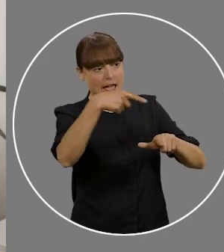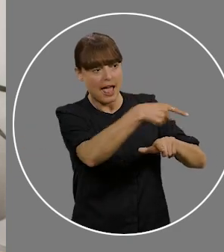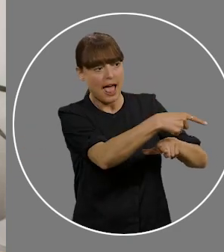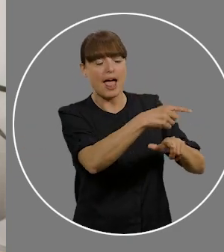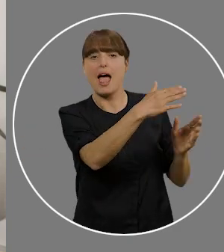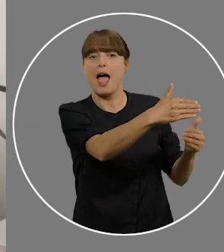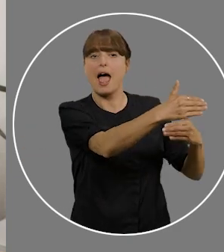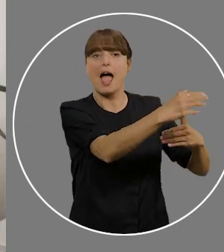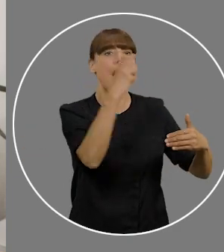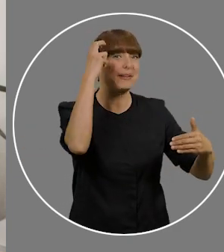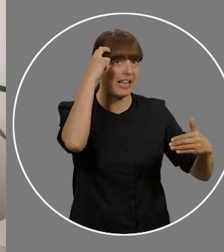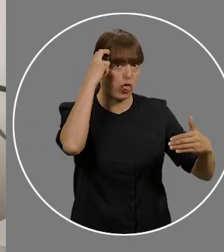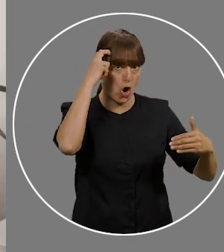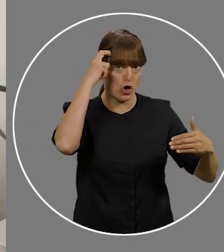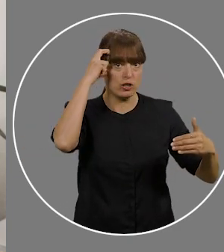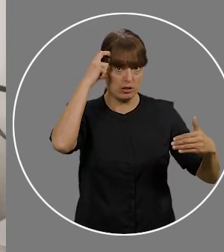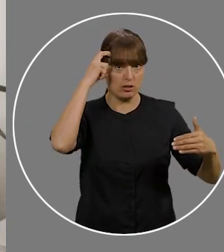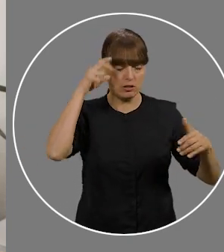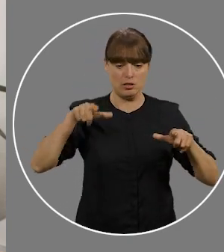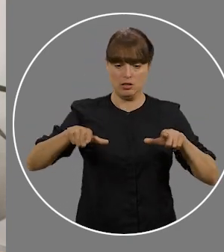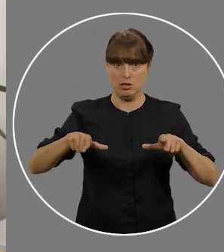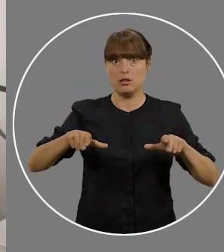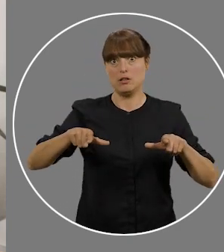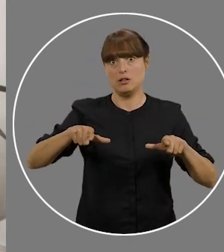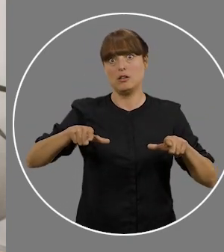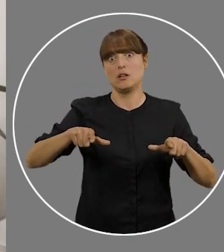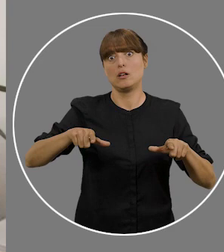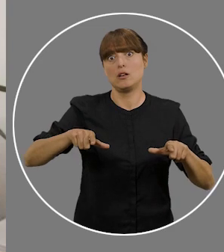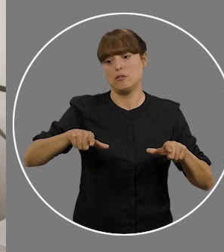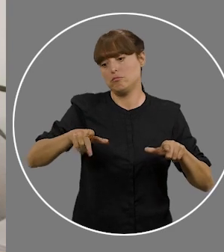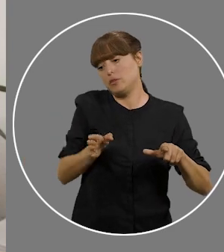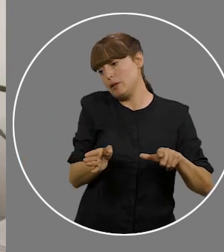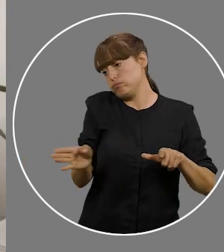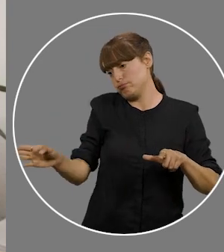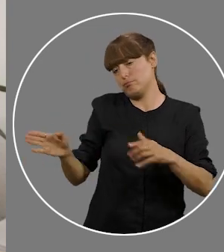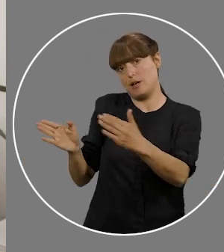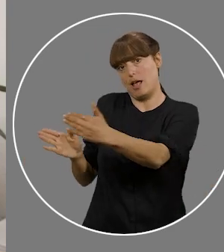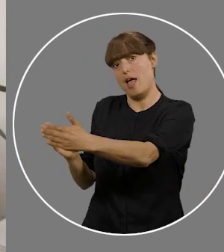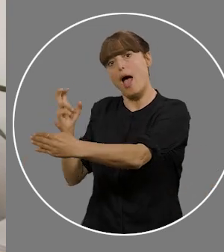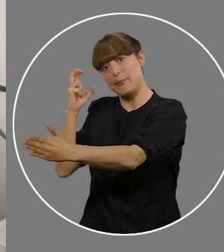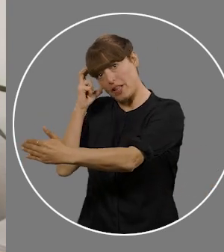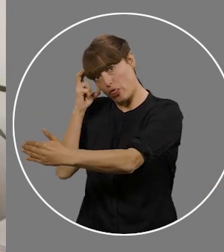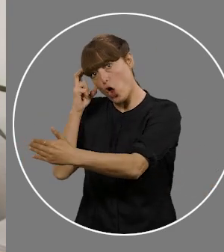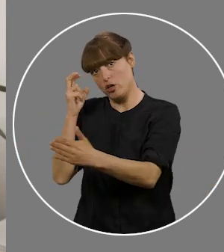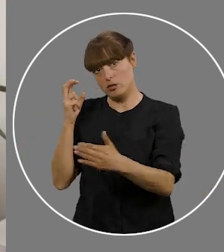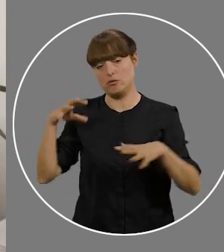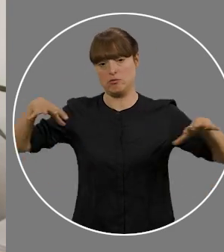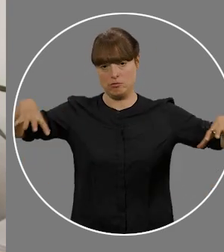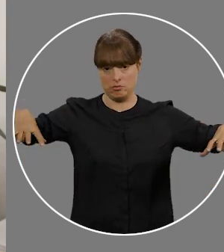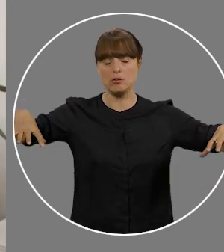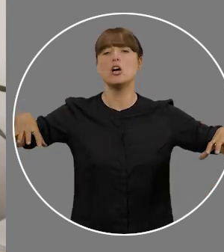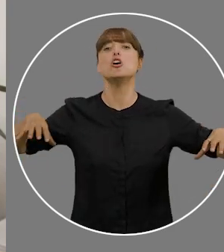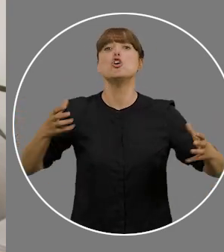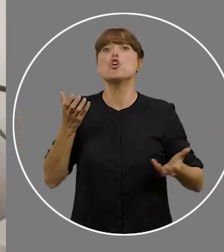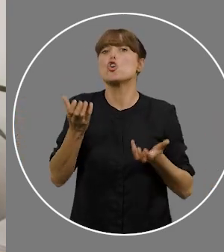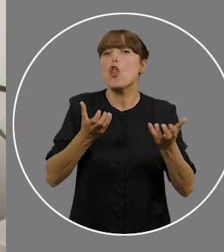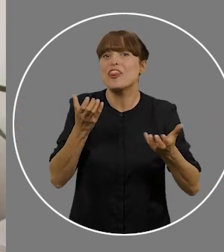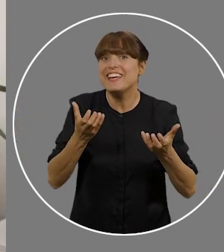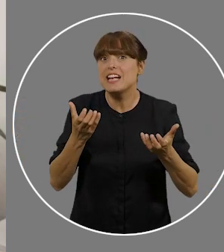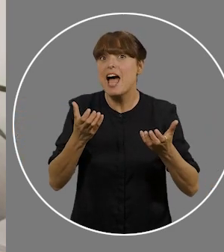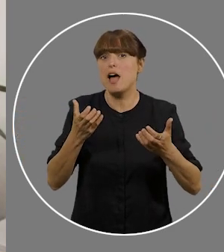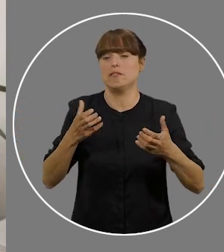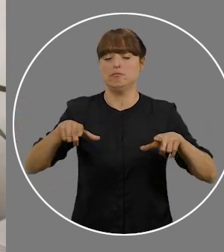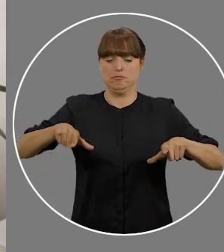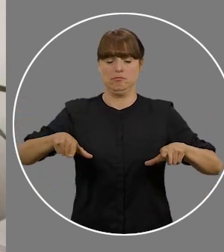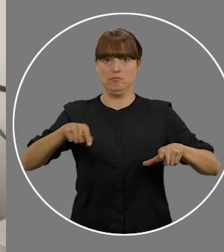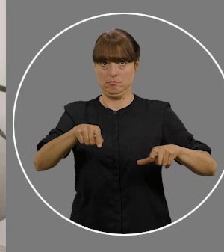aquí había otra entrada y era otra habitación. Estaba muy bien hecho. ¿Y la cocina estaba donde? Y la cocina en la